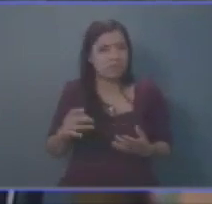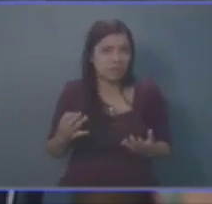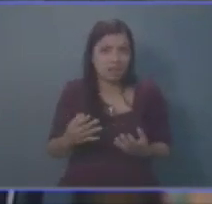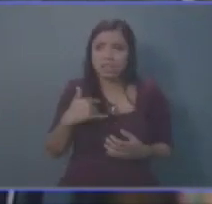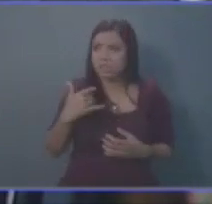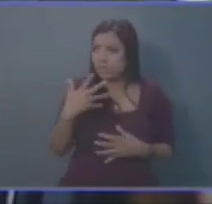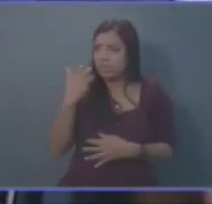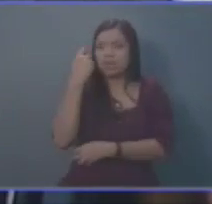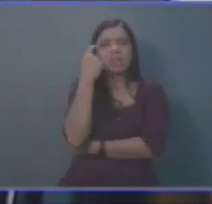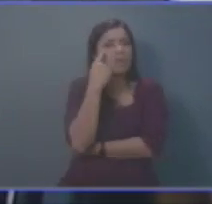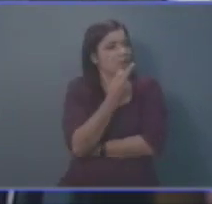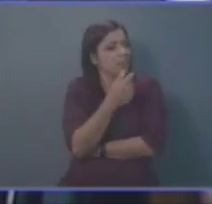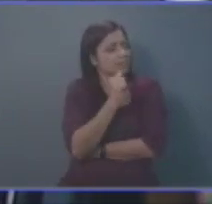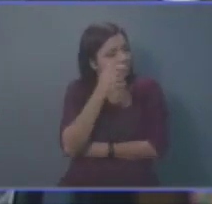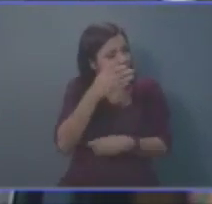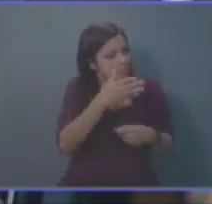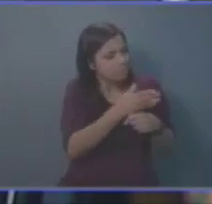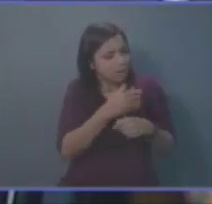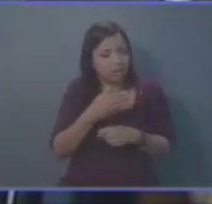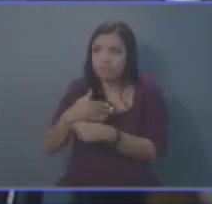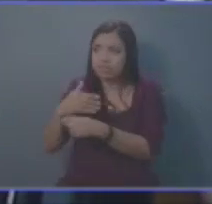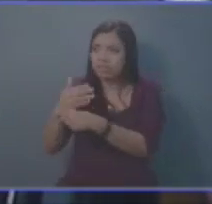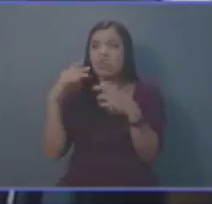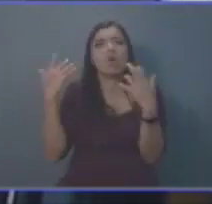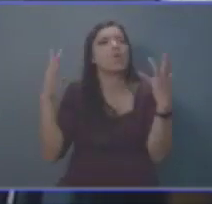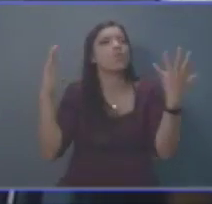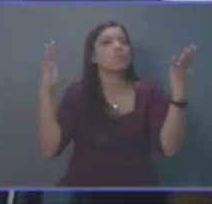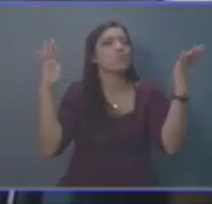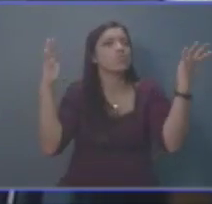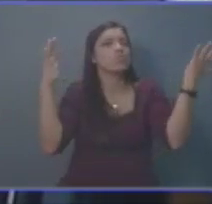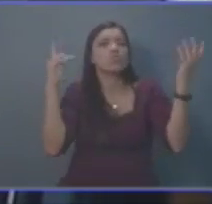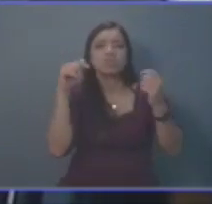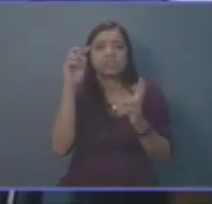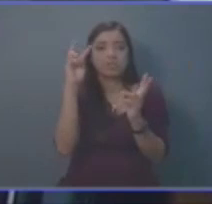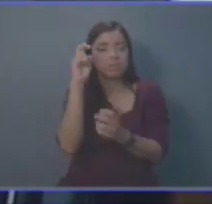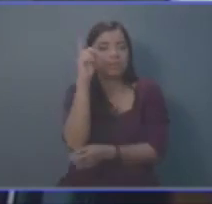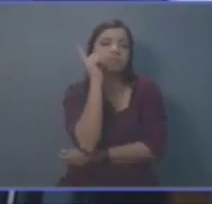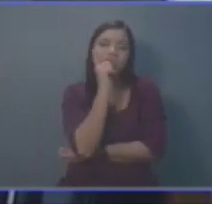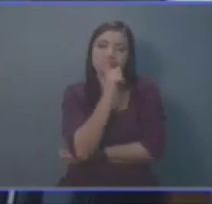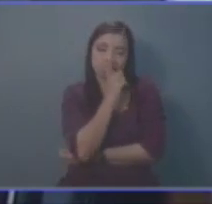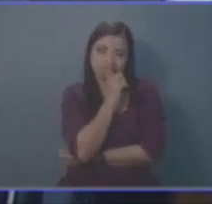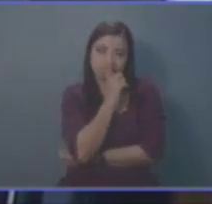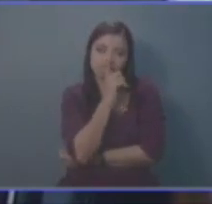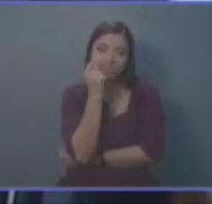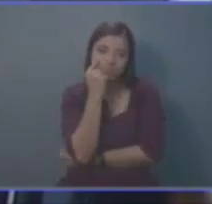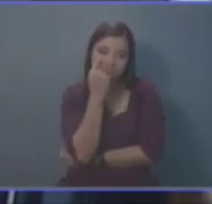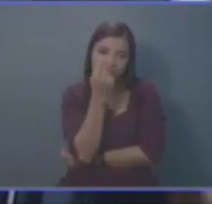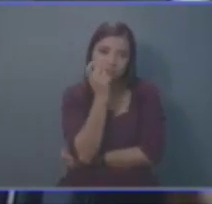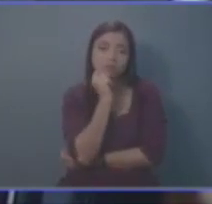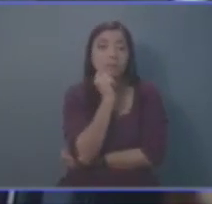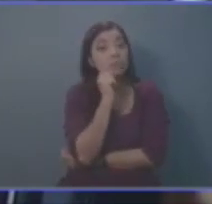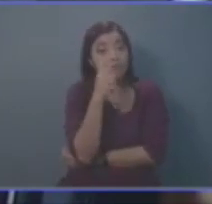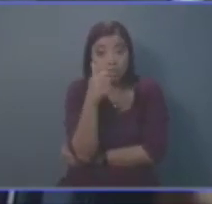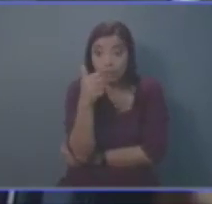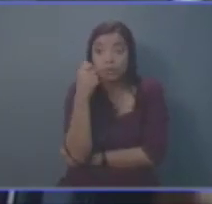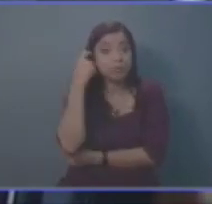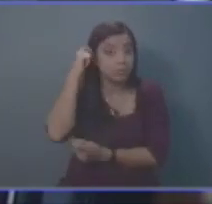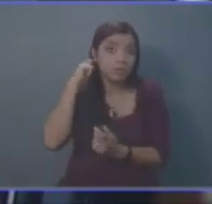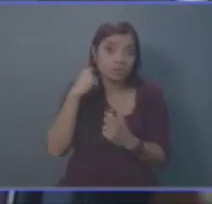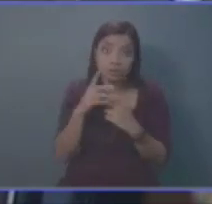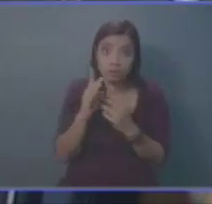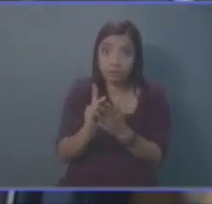cómo aplaudían todas las fracciones emocionadas por este tema. Qué bien por aquellos diputados que fueron